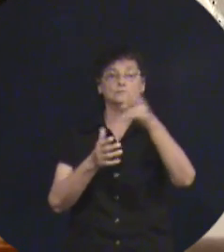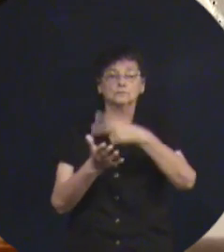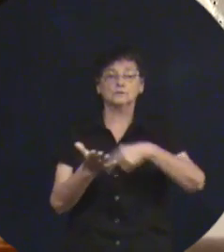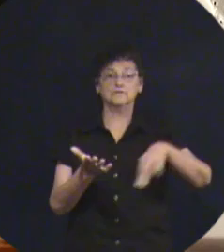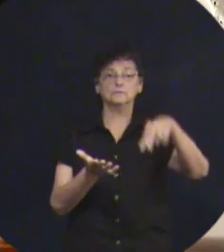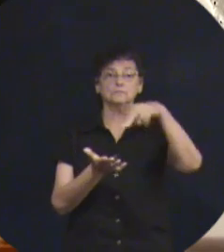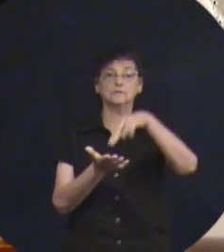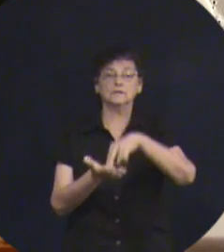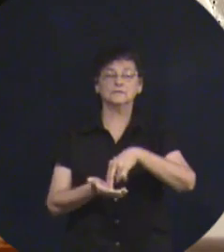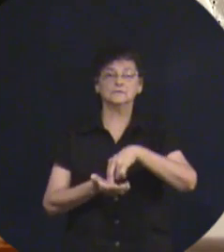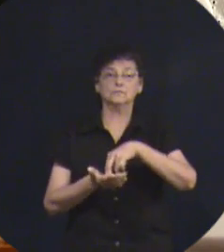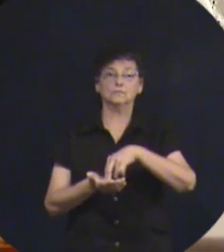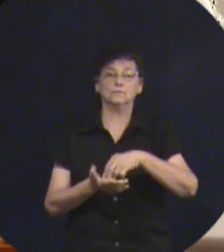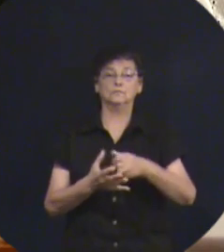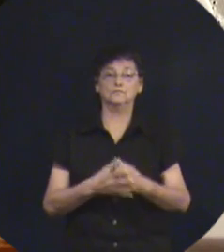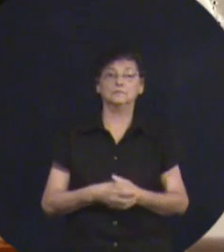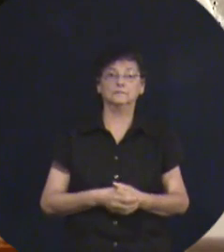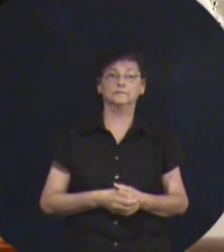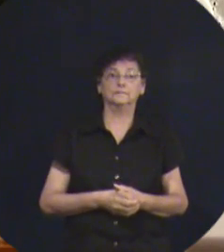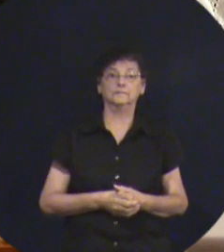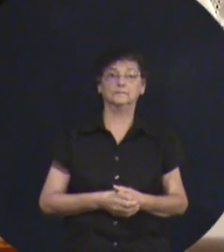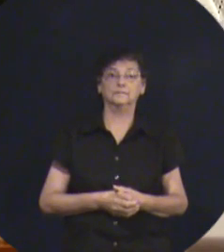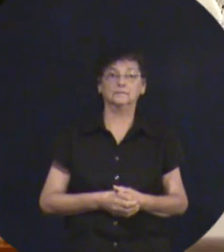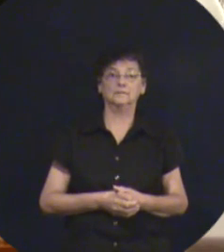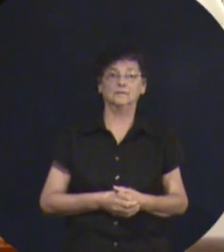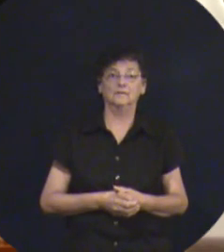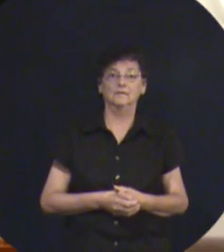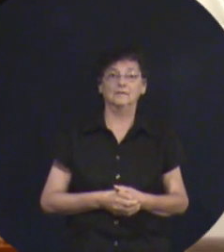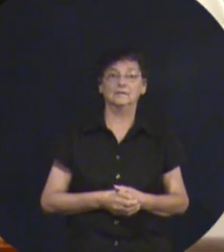proclamamos tu resurrección.